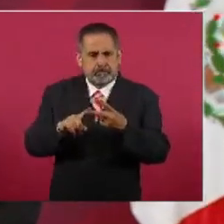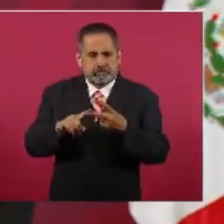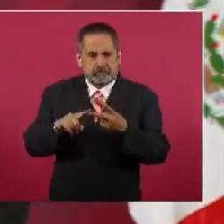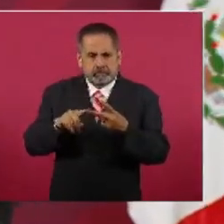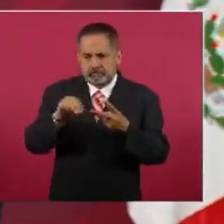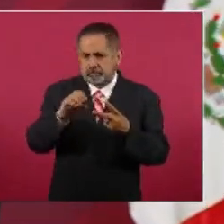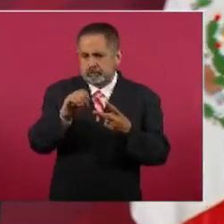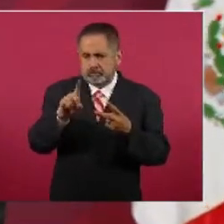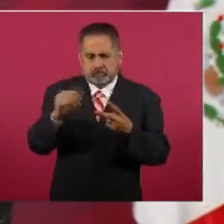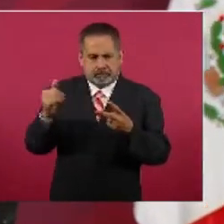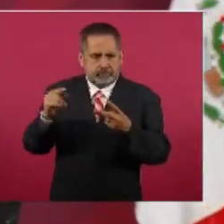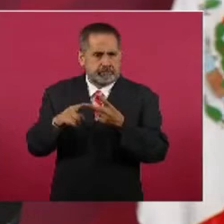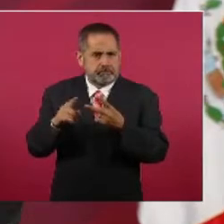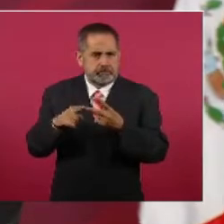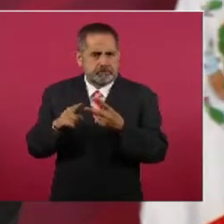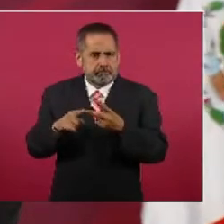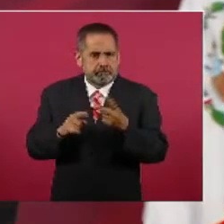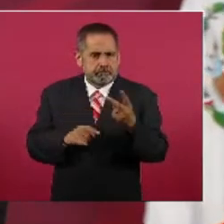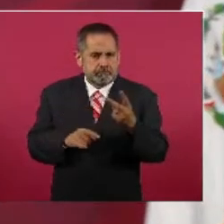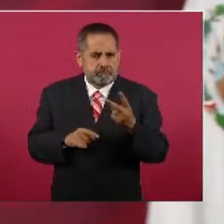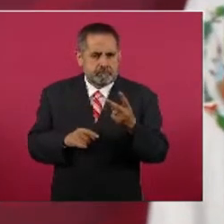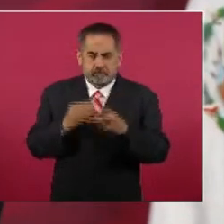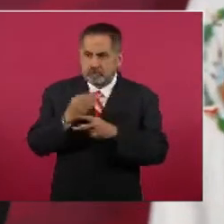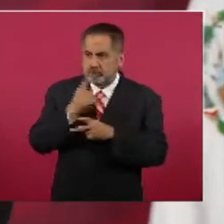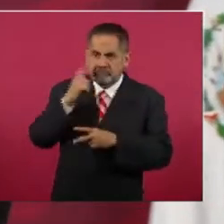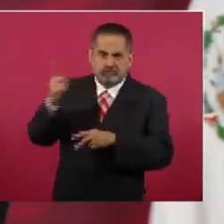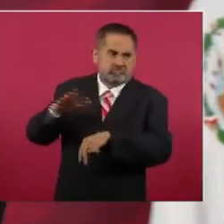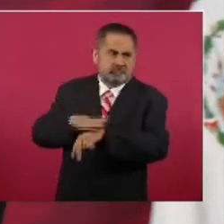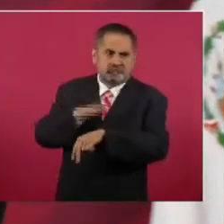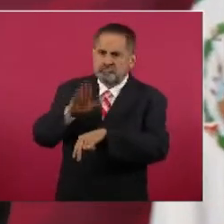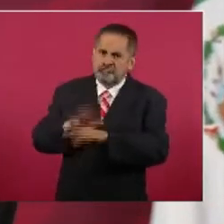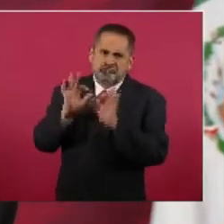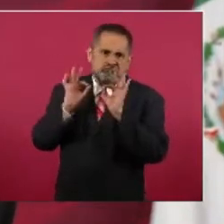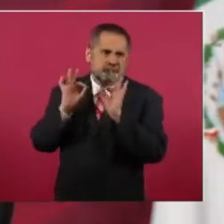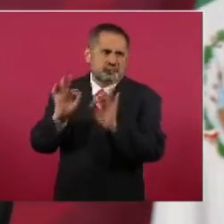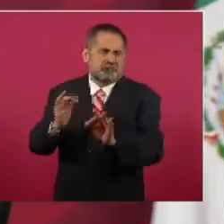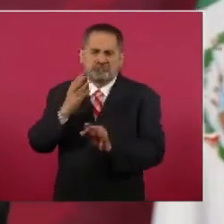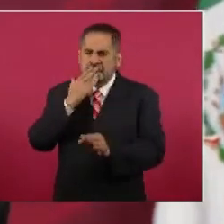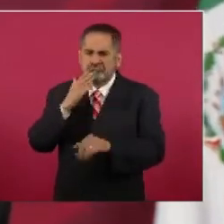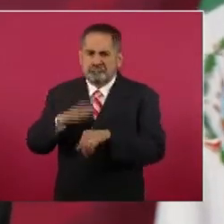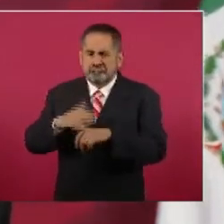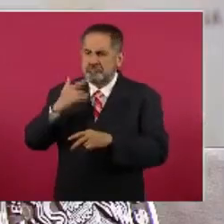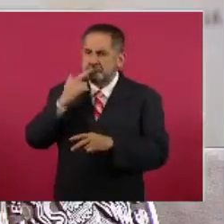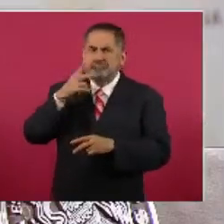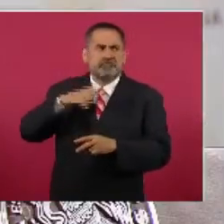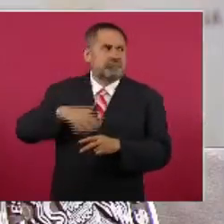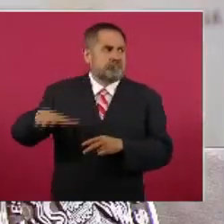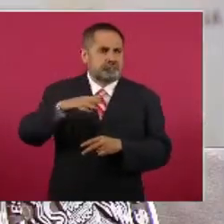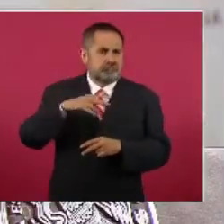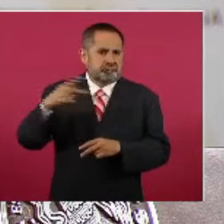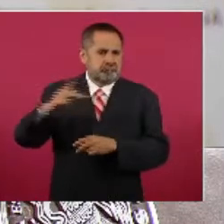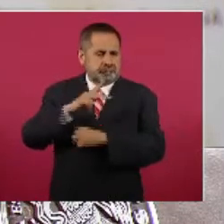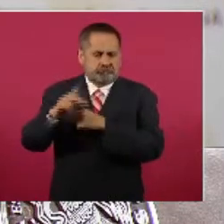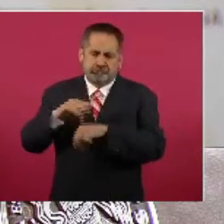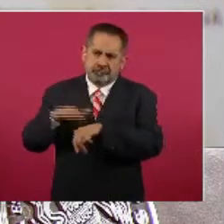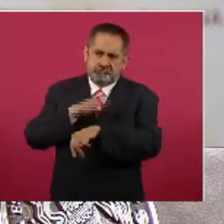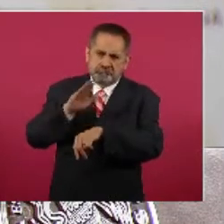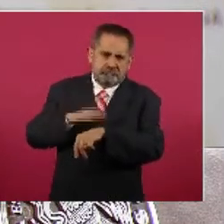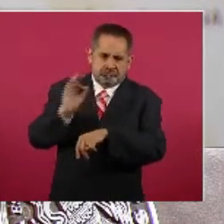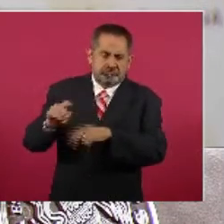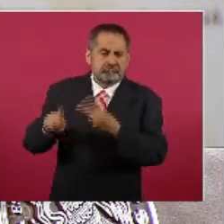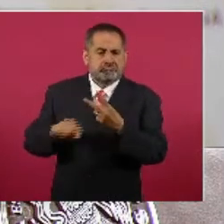modo porque estamos viendo mejor aceptarla en su propia